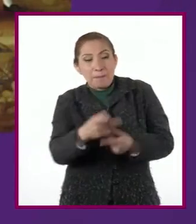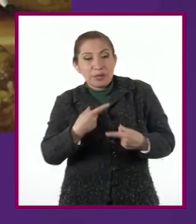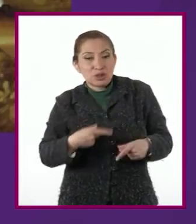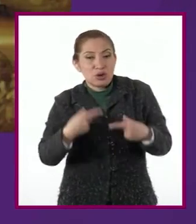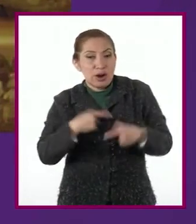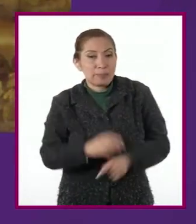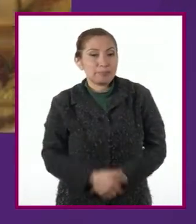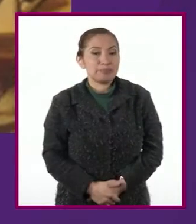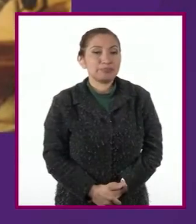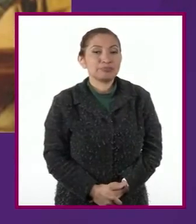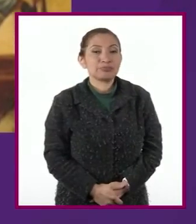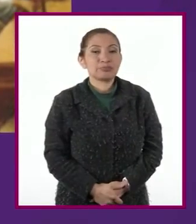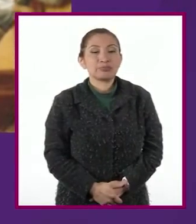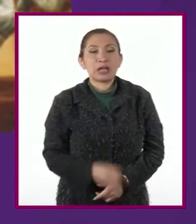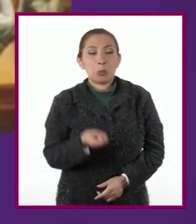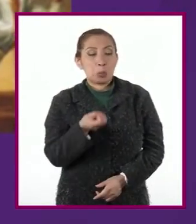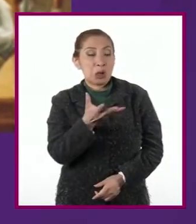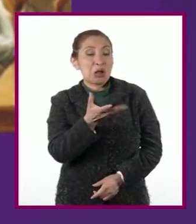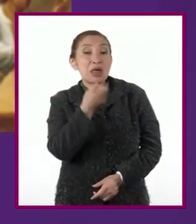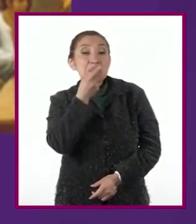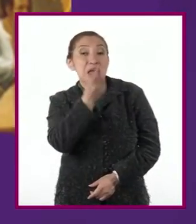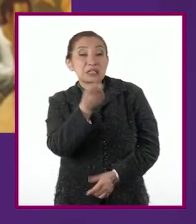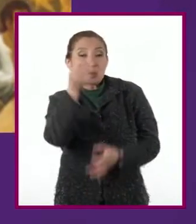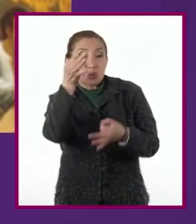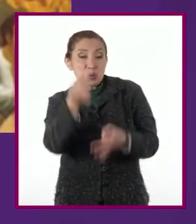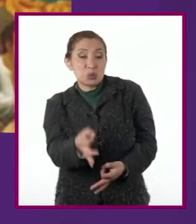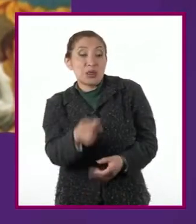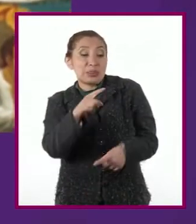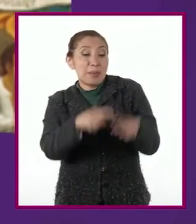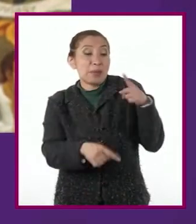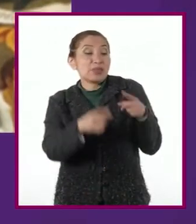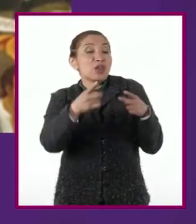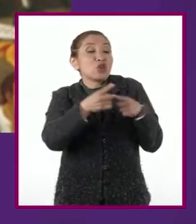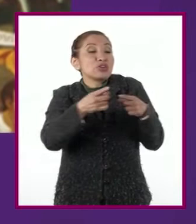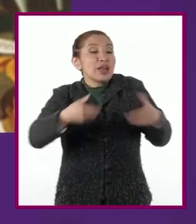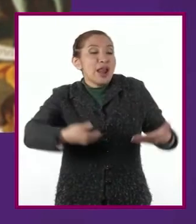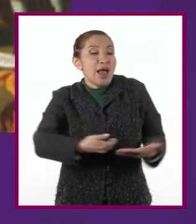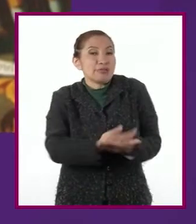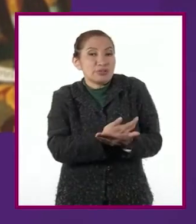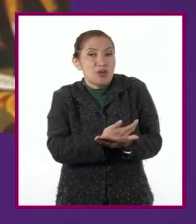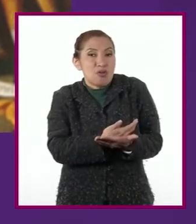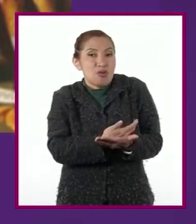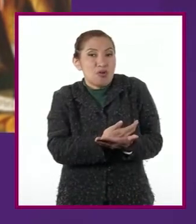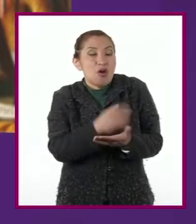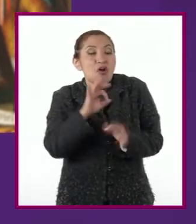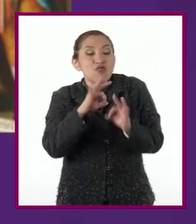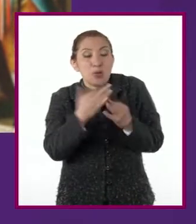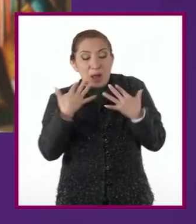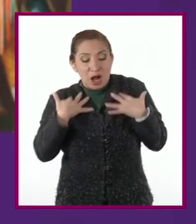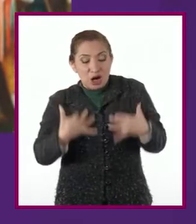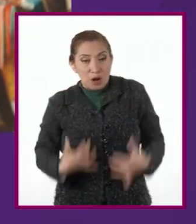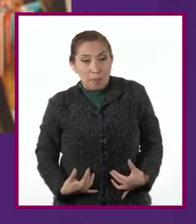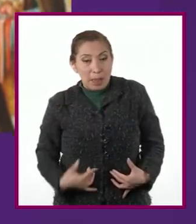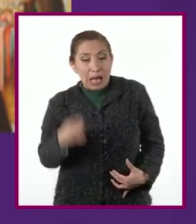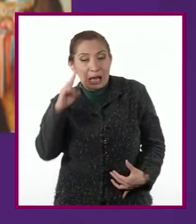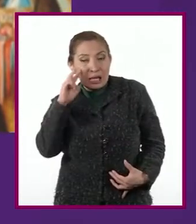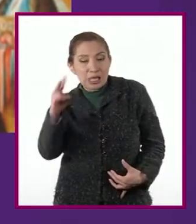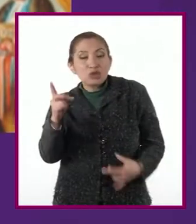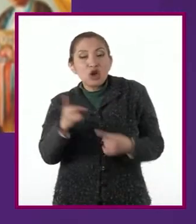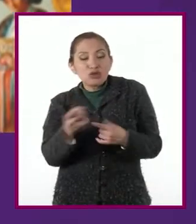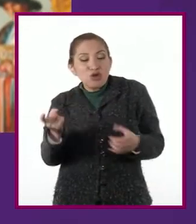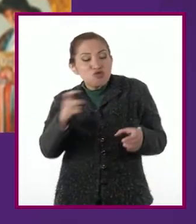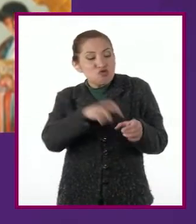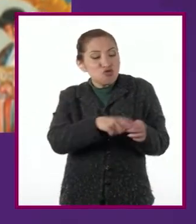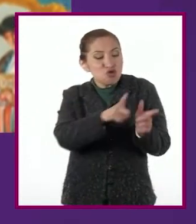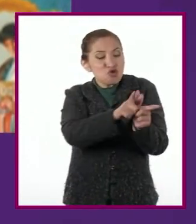persona, apelativo que la legitimaba según su origen de nacimiento, forma de vestir y pertenencia